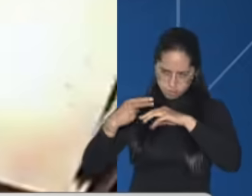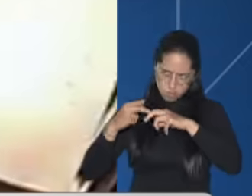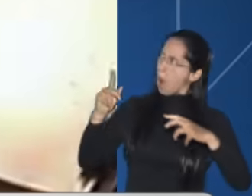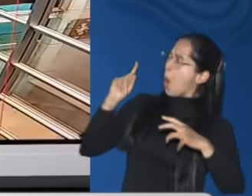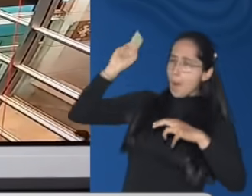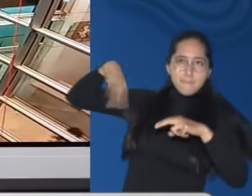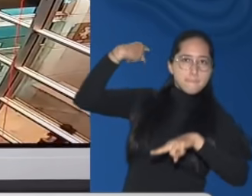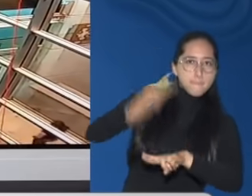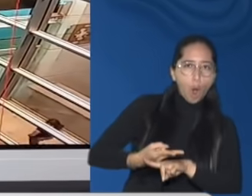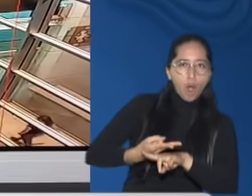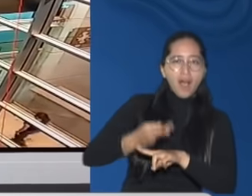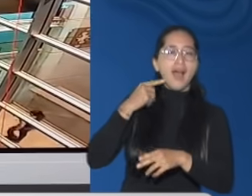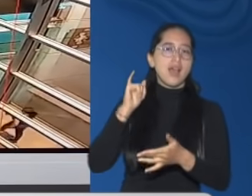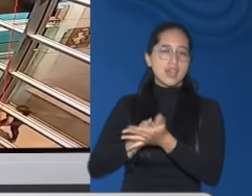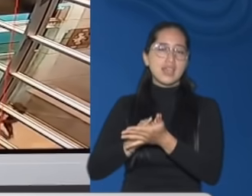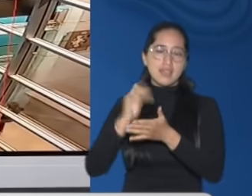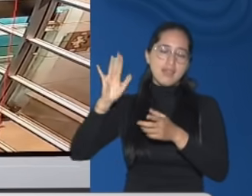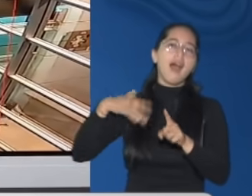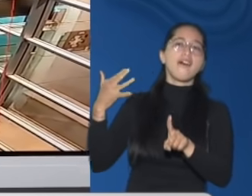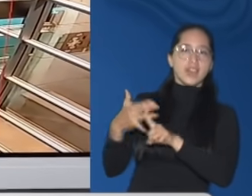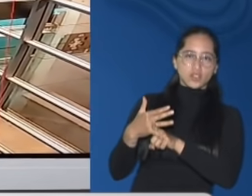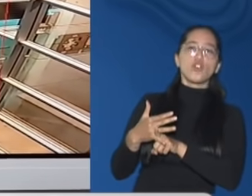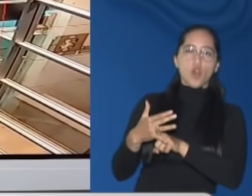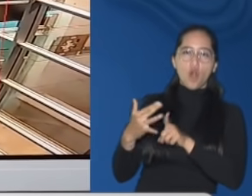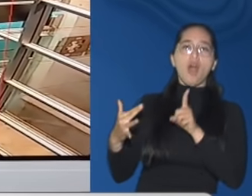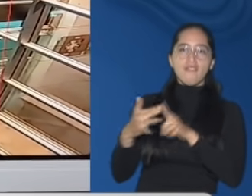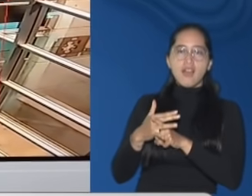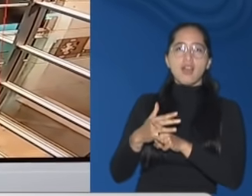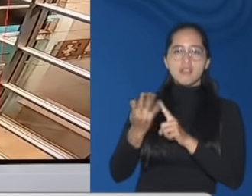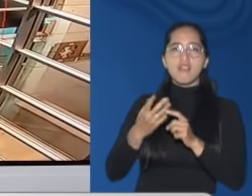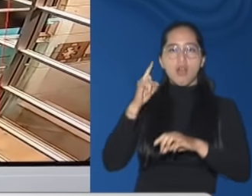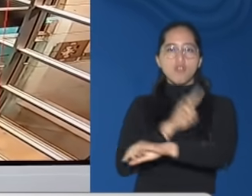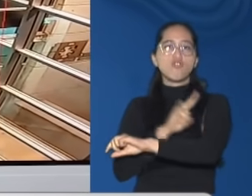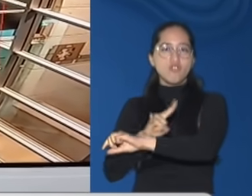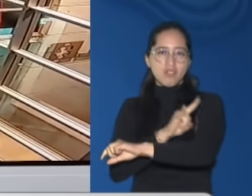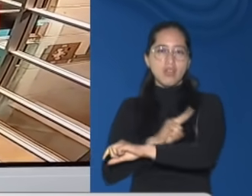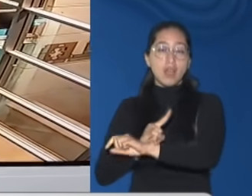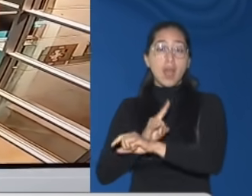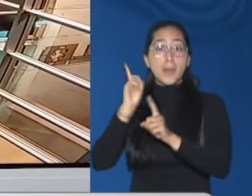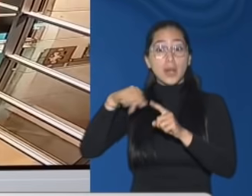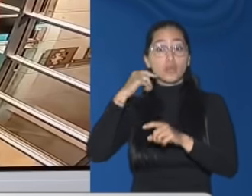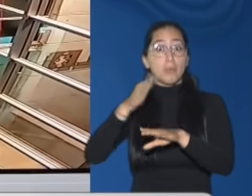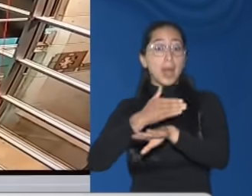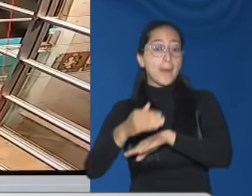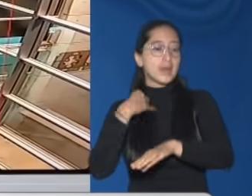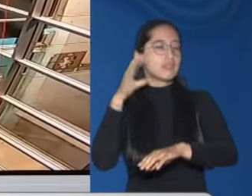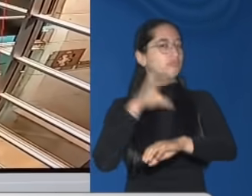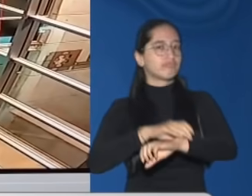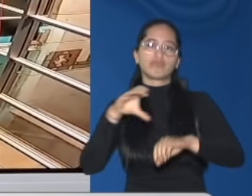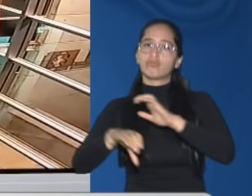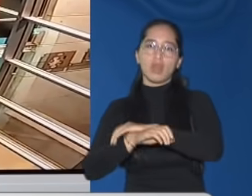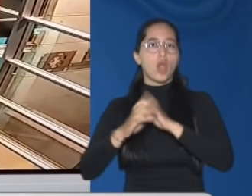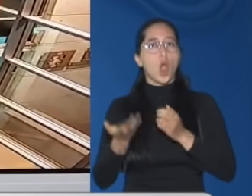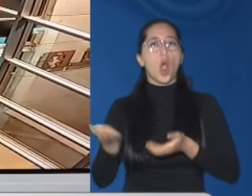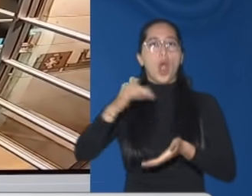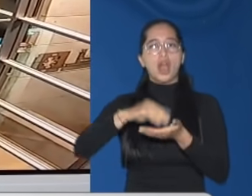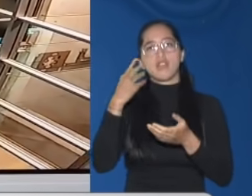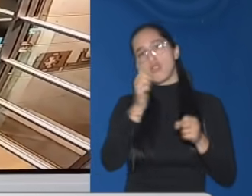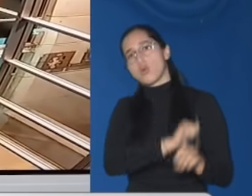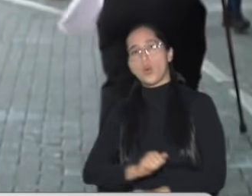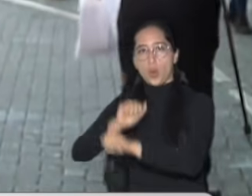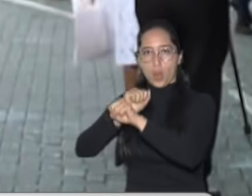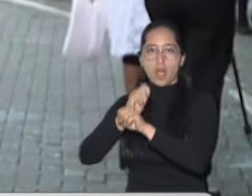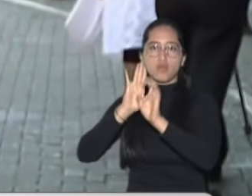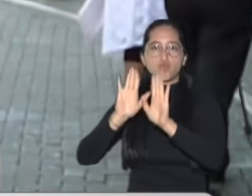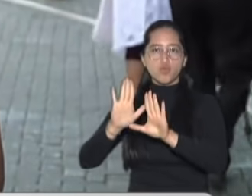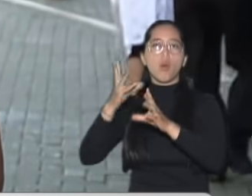que resultó herido. La policía logró la captura de este hombre después de que intentara hacer esta fuga. En más noticias